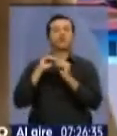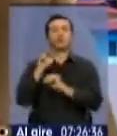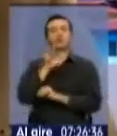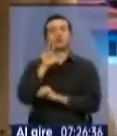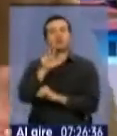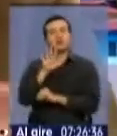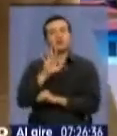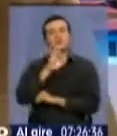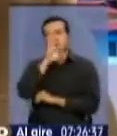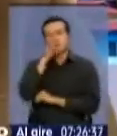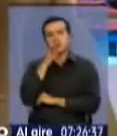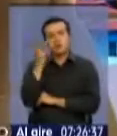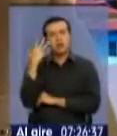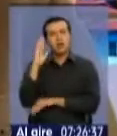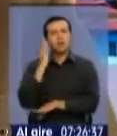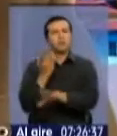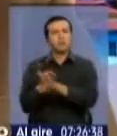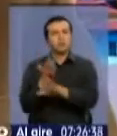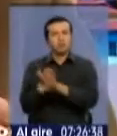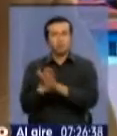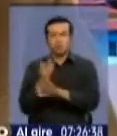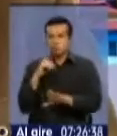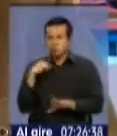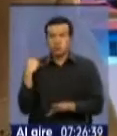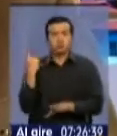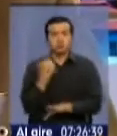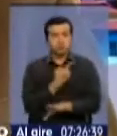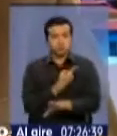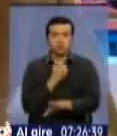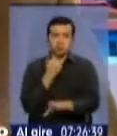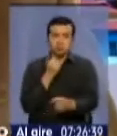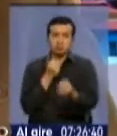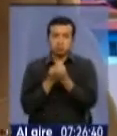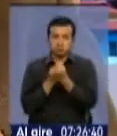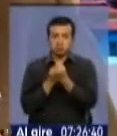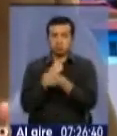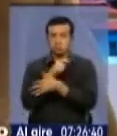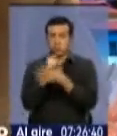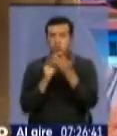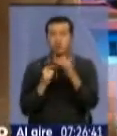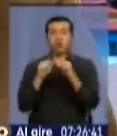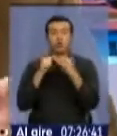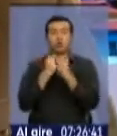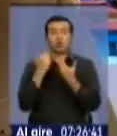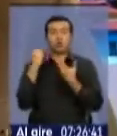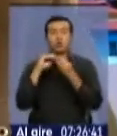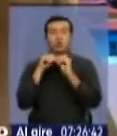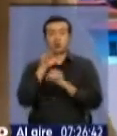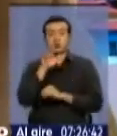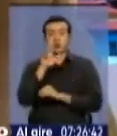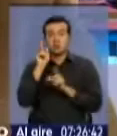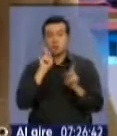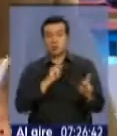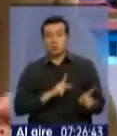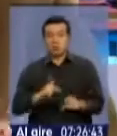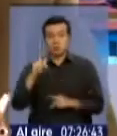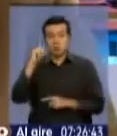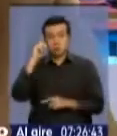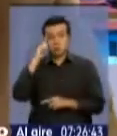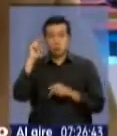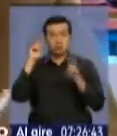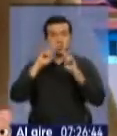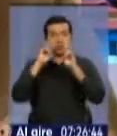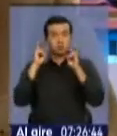y ha estado planteando que nosotros respaldamos los principios del Movimiento País y lo que es el plan de gobierno, dentro que se